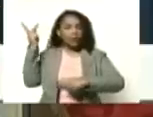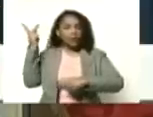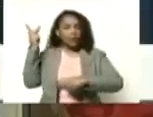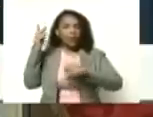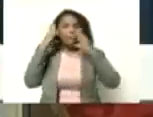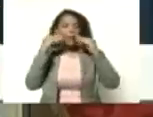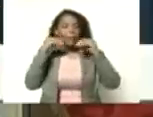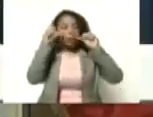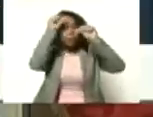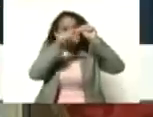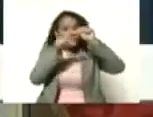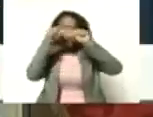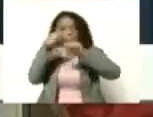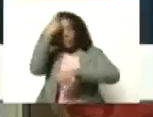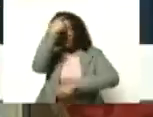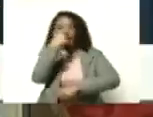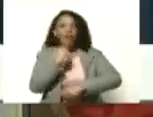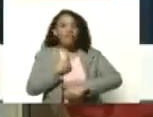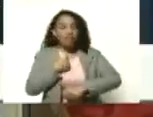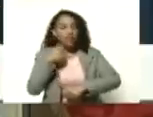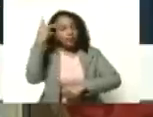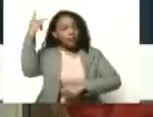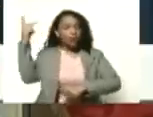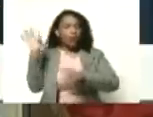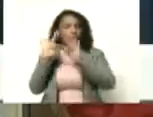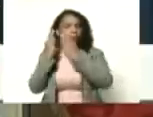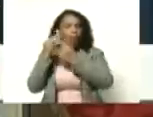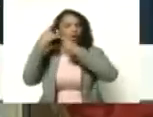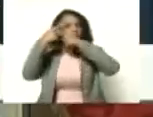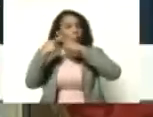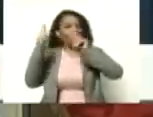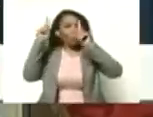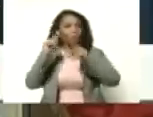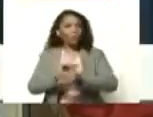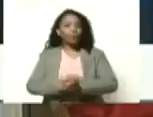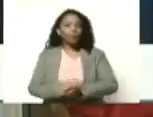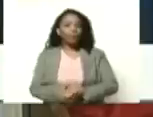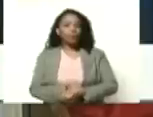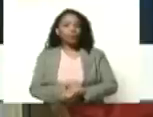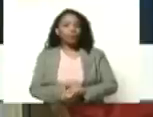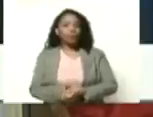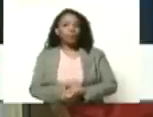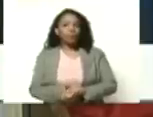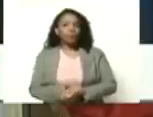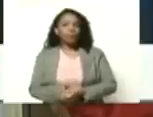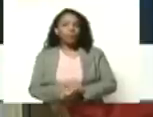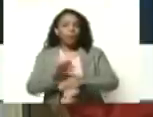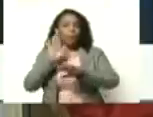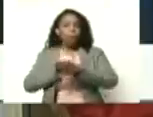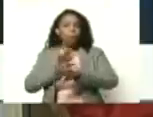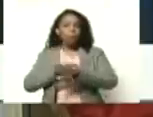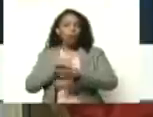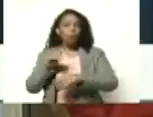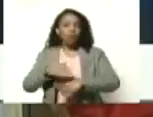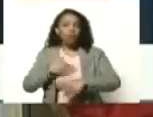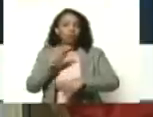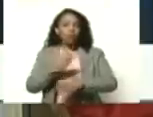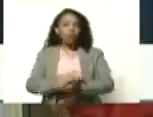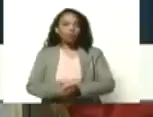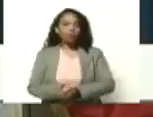perfil psiquiátrico familiar entre otros por lo que pudiéramos